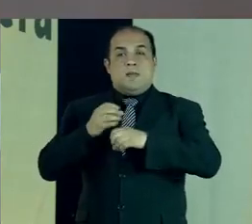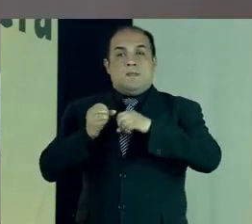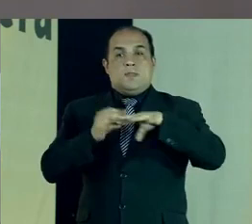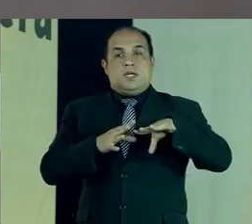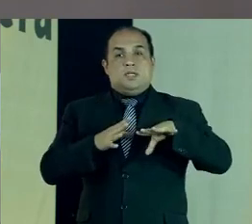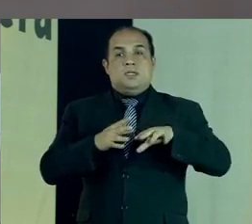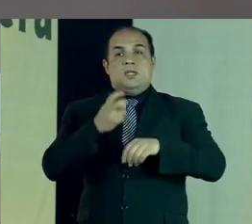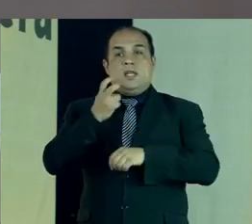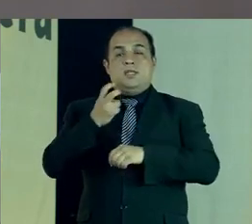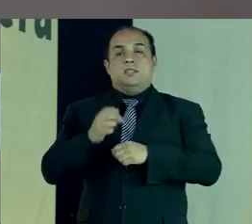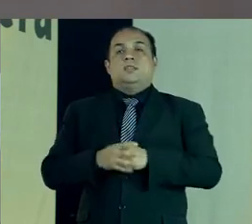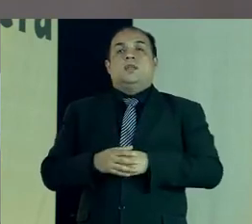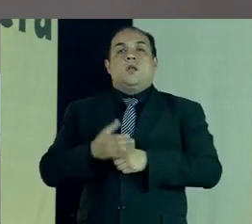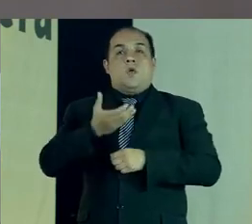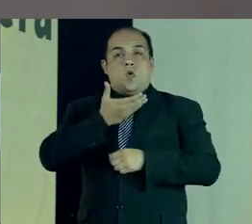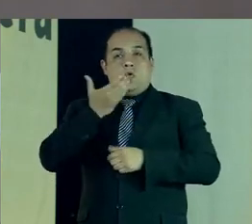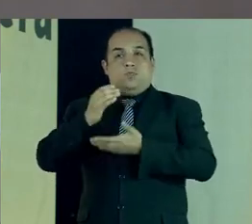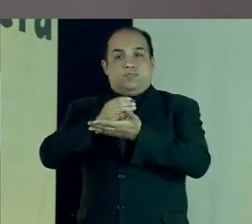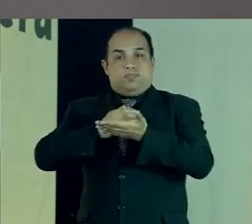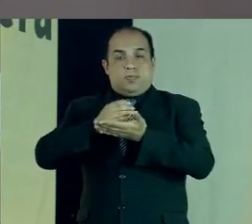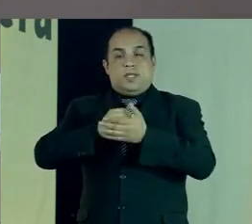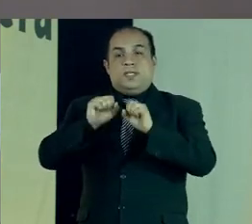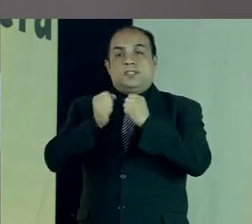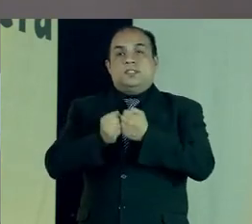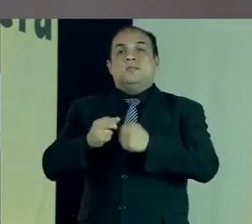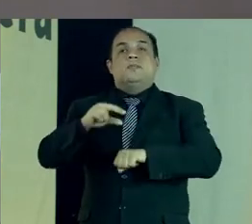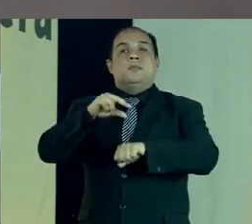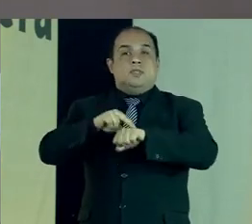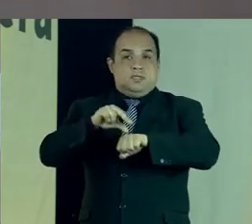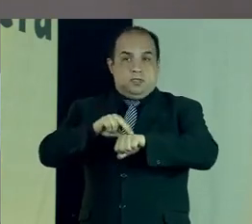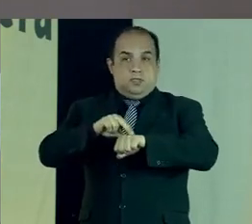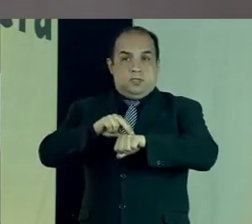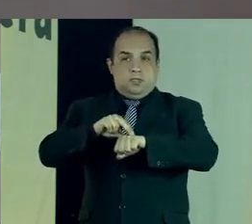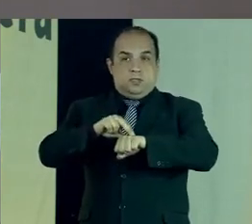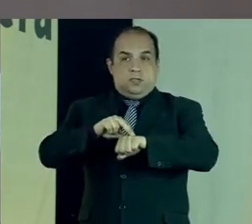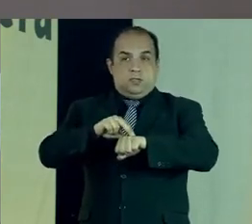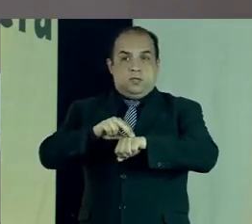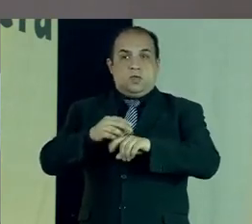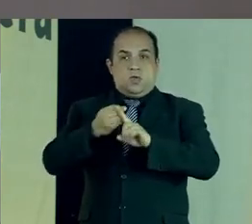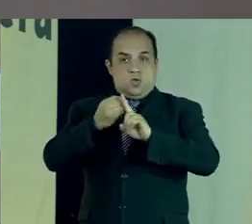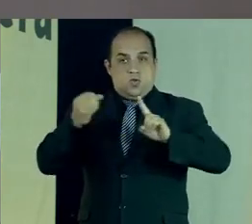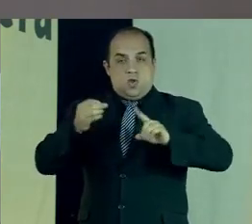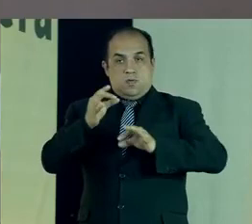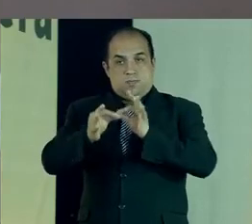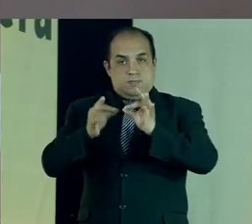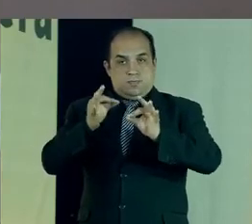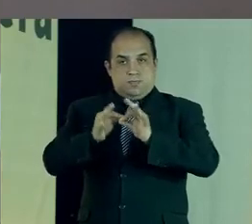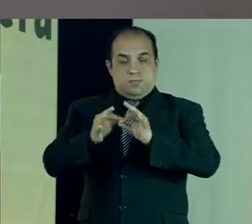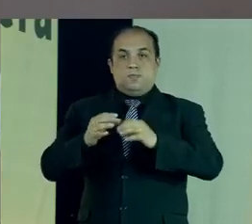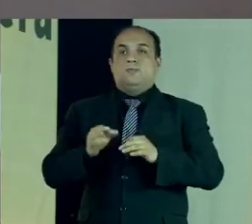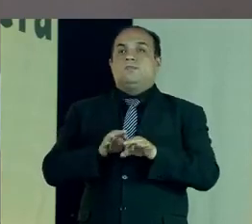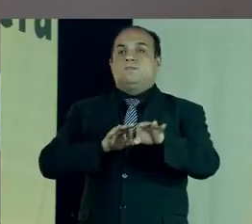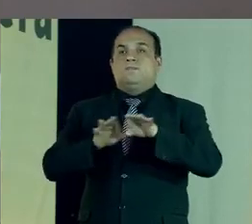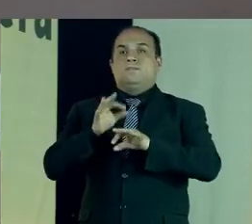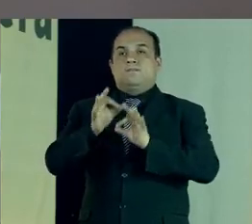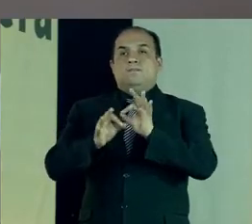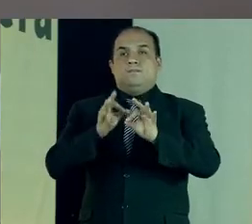decoración en nuestro sistema médico neoliberal tan eficiente y productivo